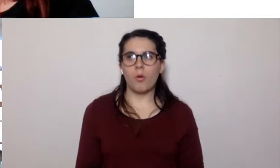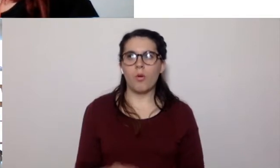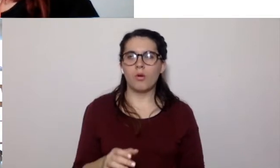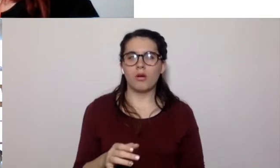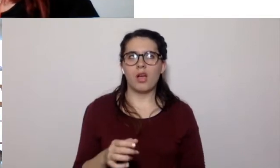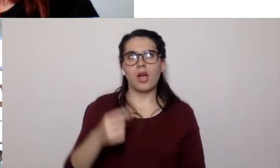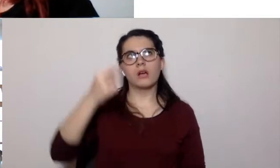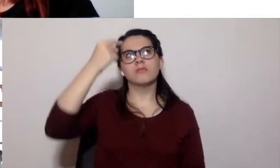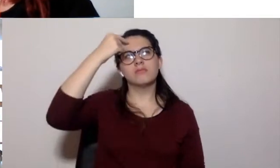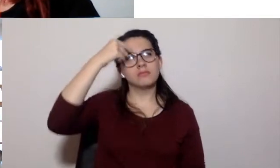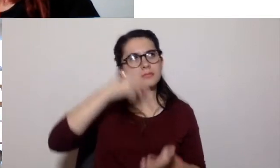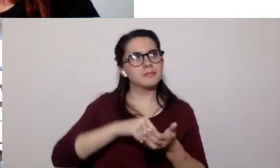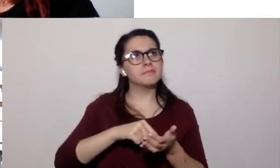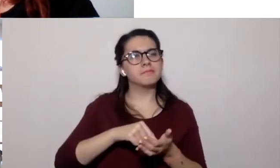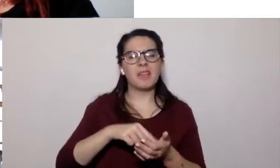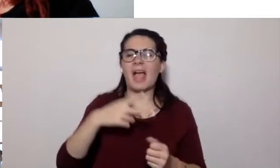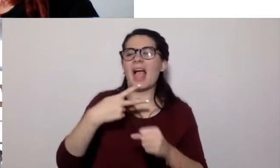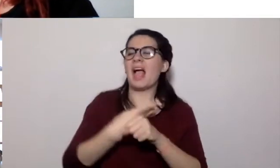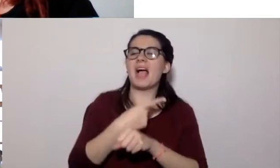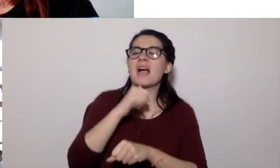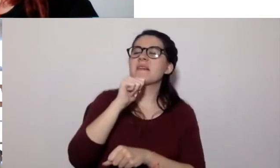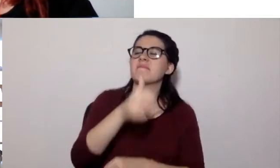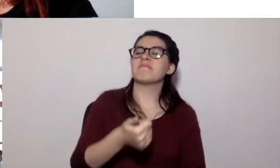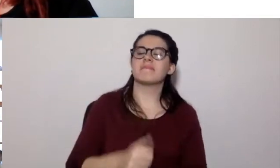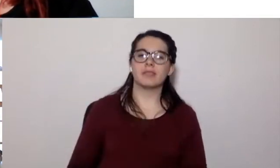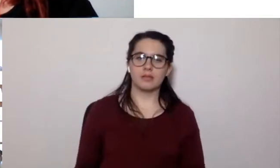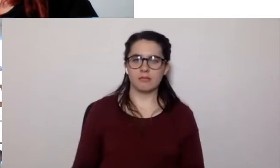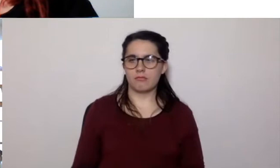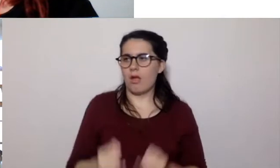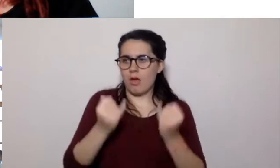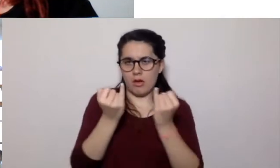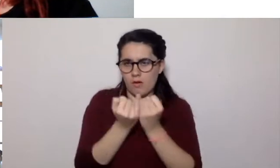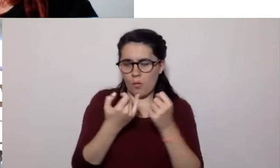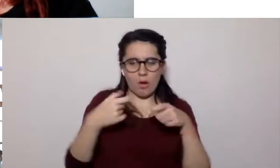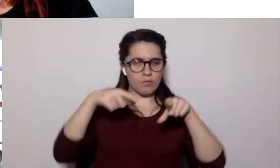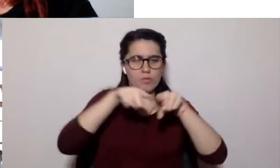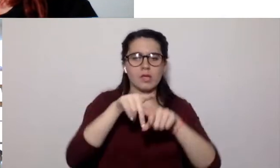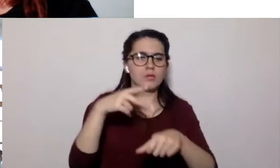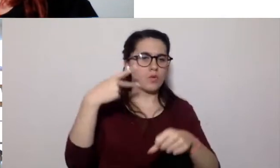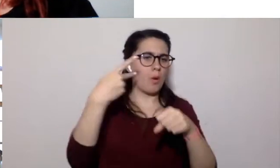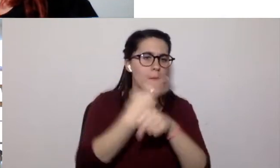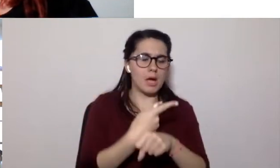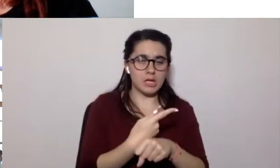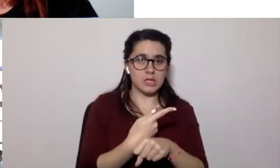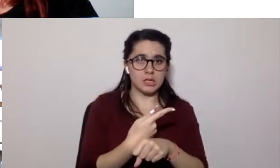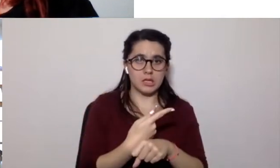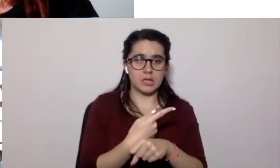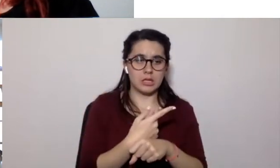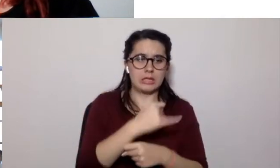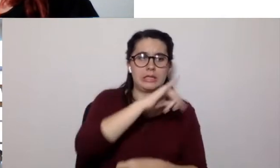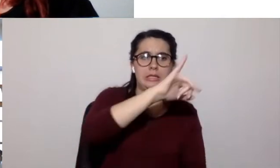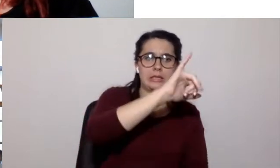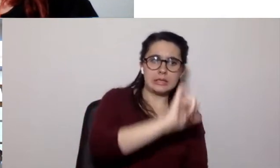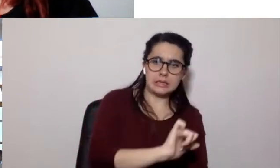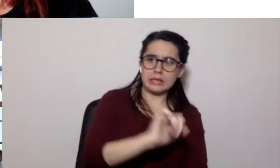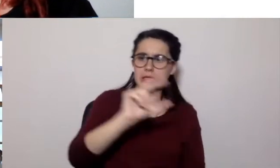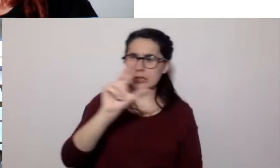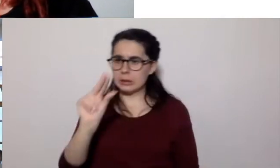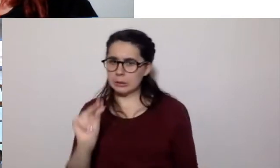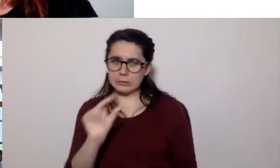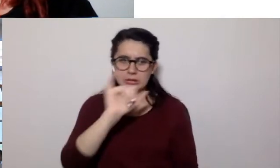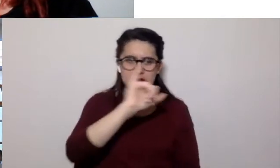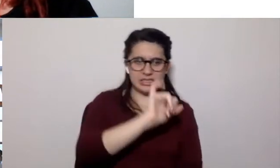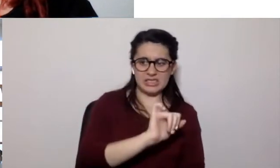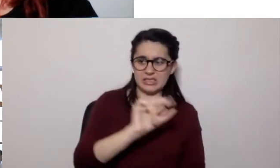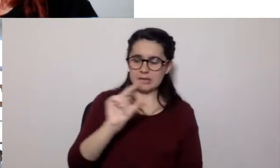¿no? Así como haces las hipótesis también para creer que sí va a pasar, ¿no? Como que las dos tienes